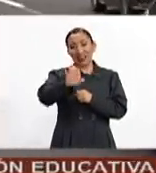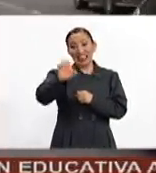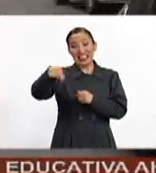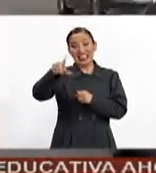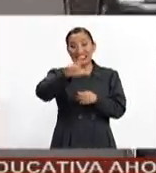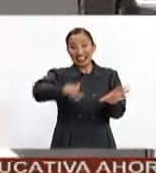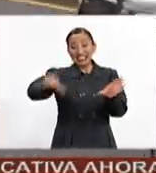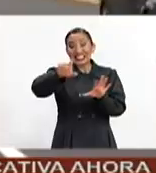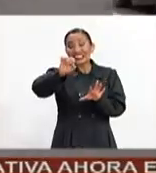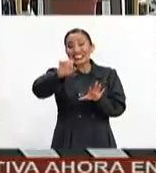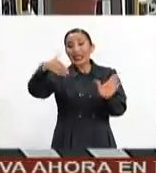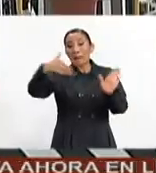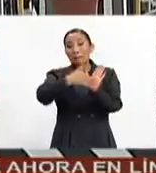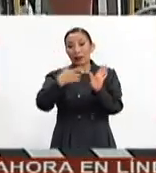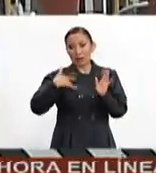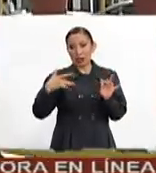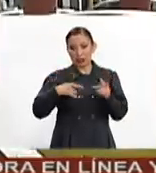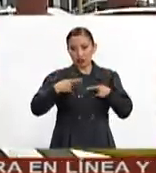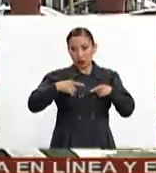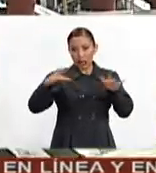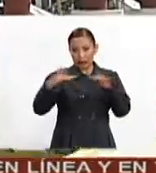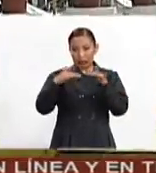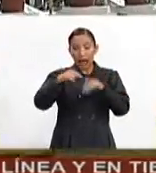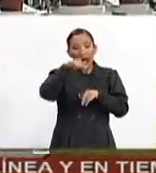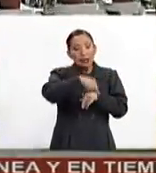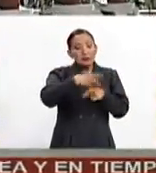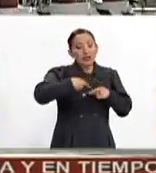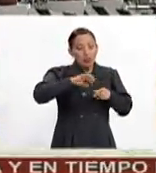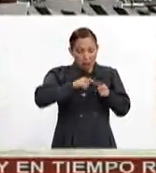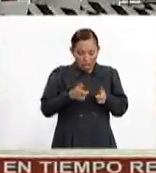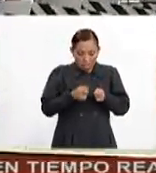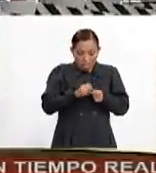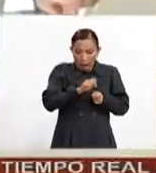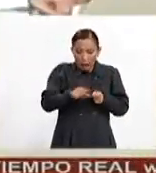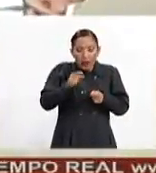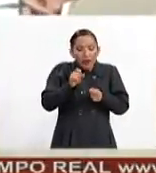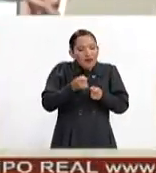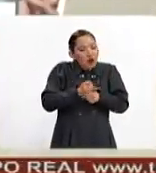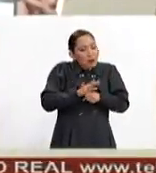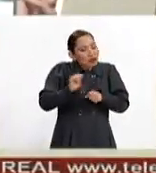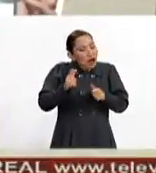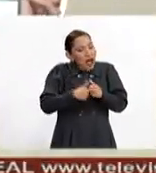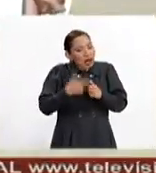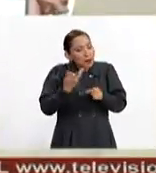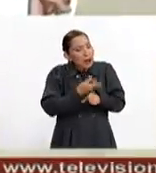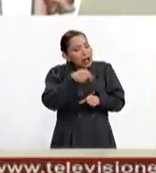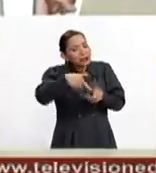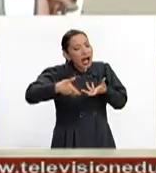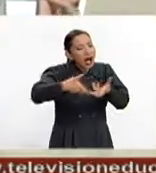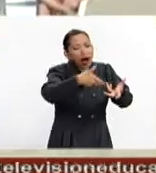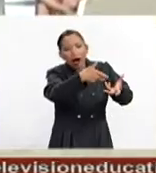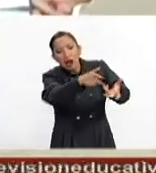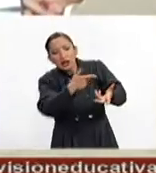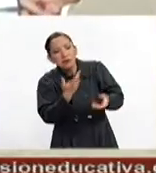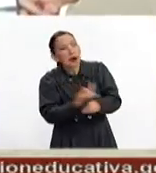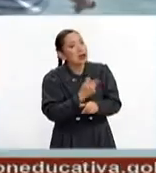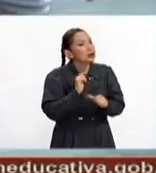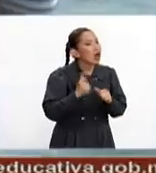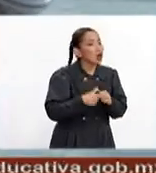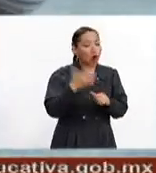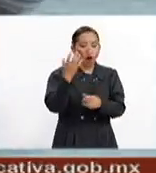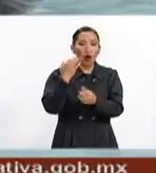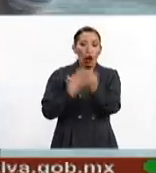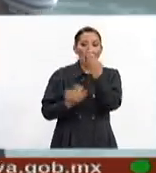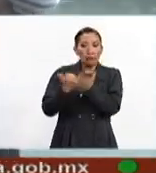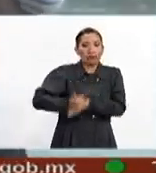de 760,000 seguidores. Ahí los usuarios pueden tener acceso a información sobre lo que ocurre en autopistas, además de solicitar